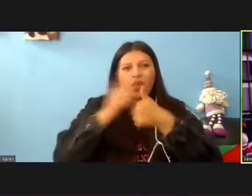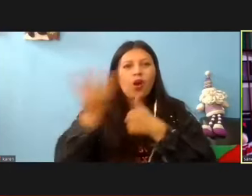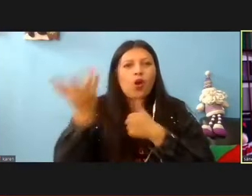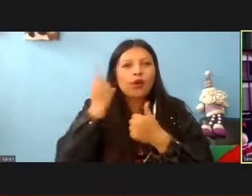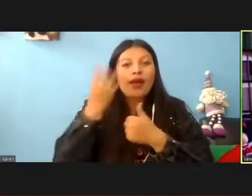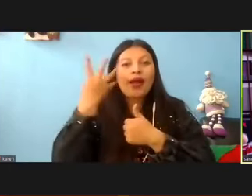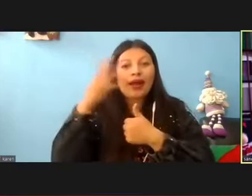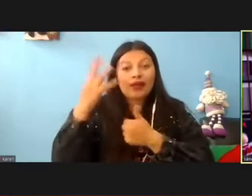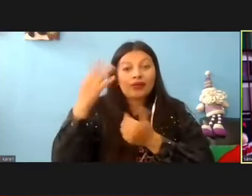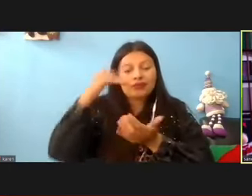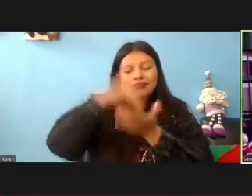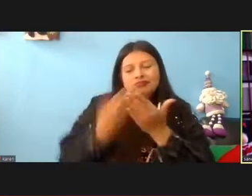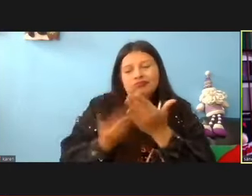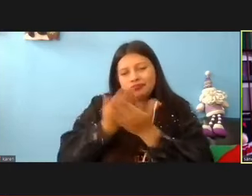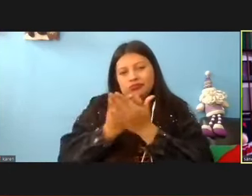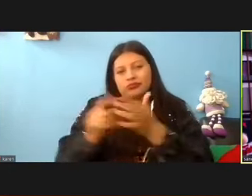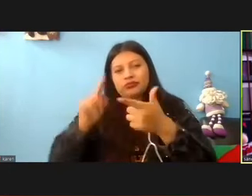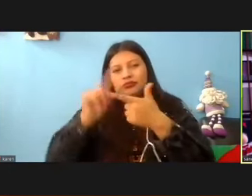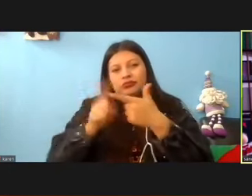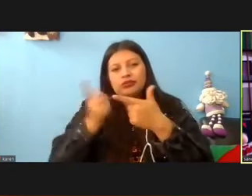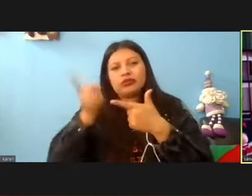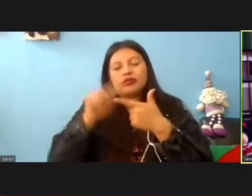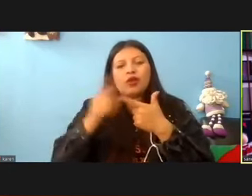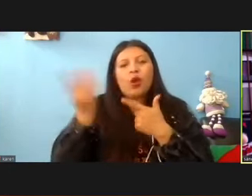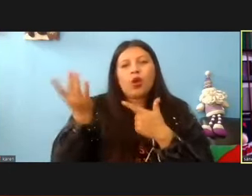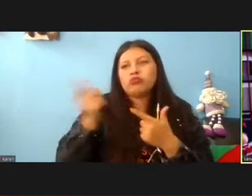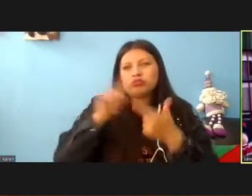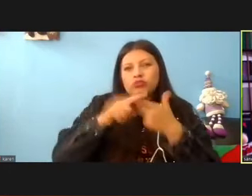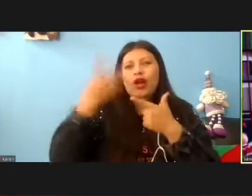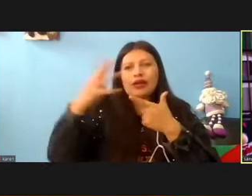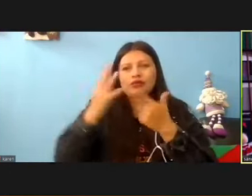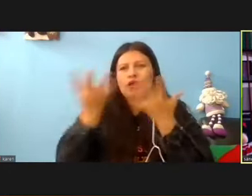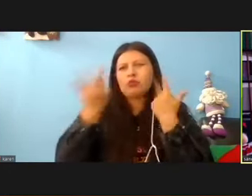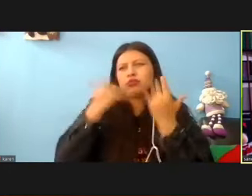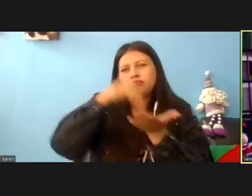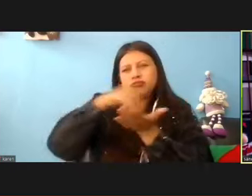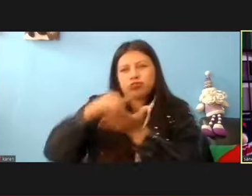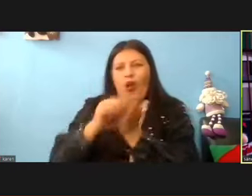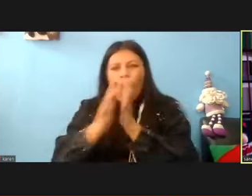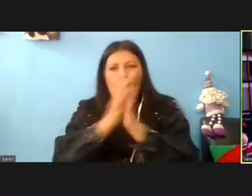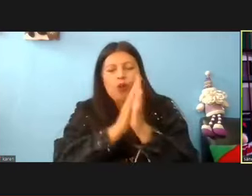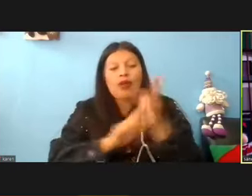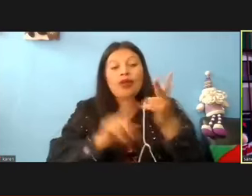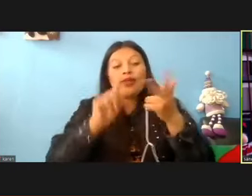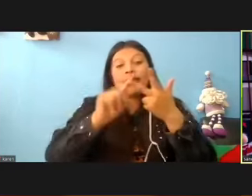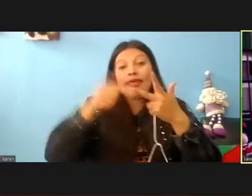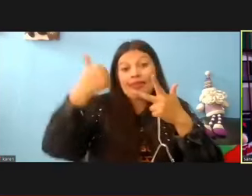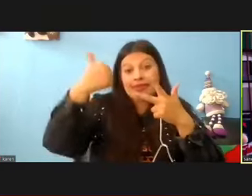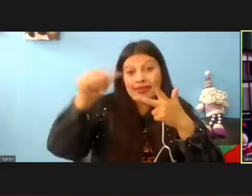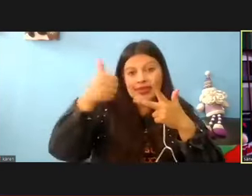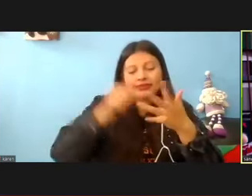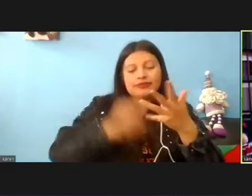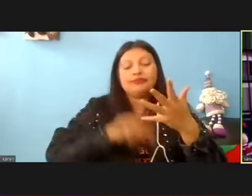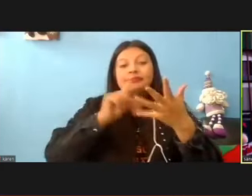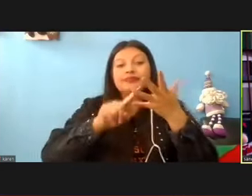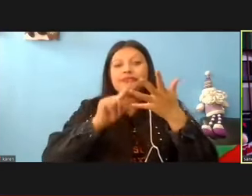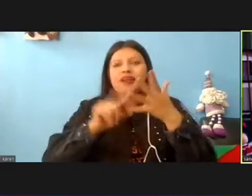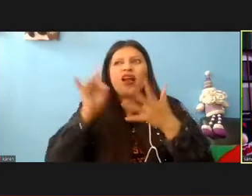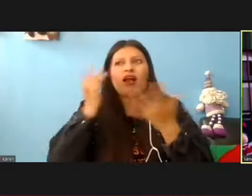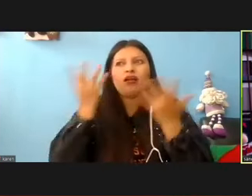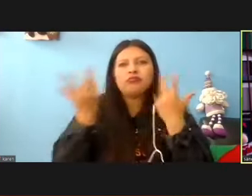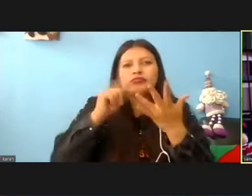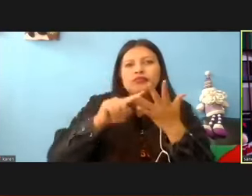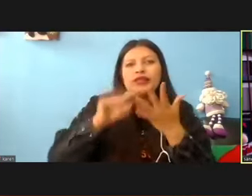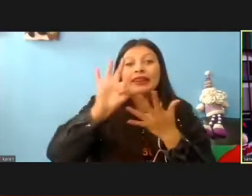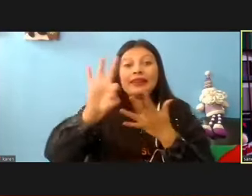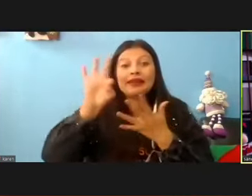14 ponencias, en el eje 2 también escuchamos 14 ponencias, en el eje 3 10 ponencias. En el eje 5 escuchamos